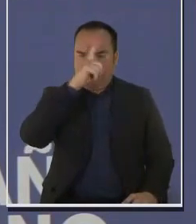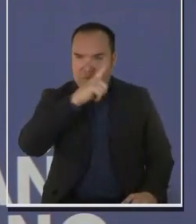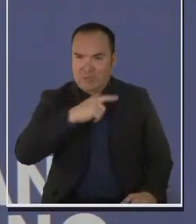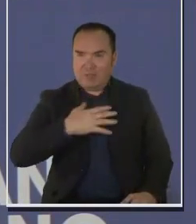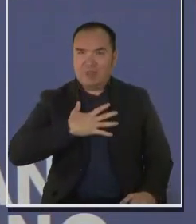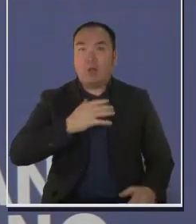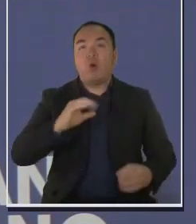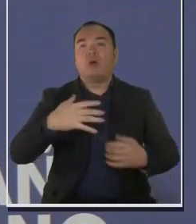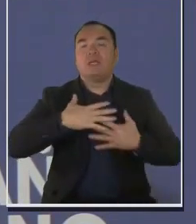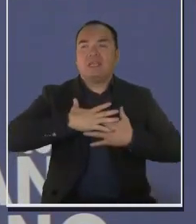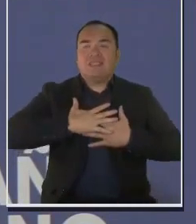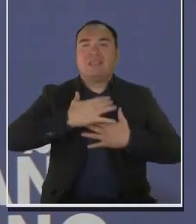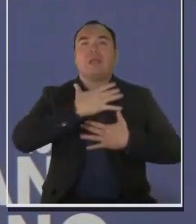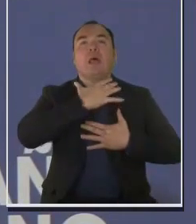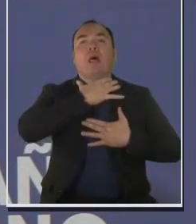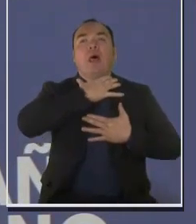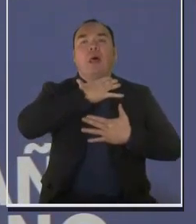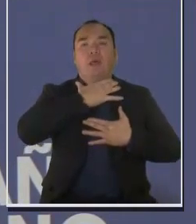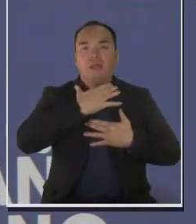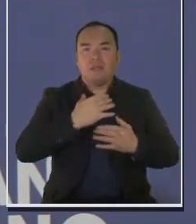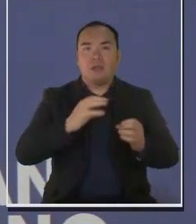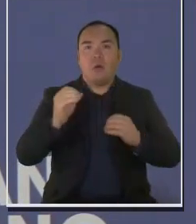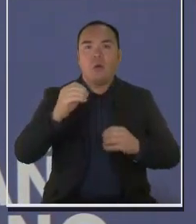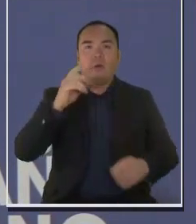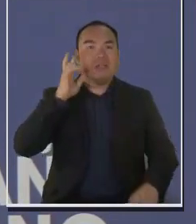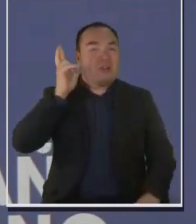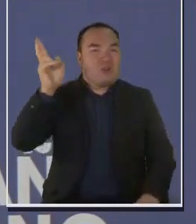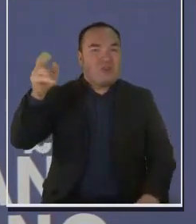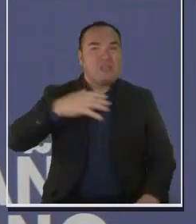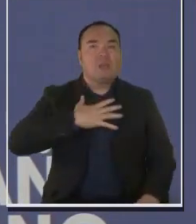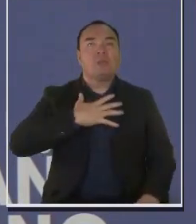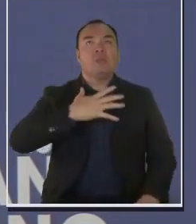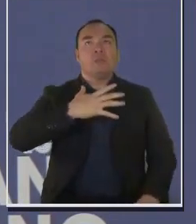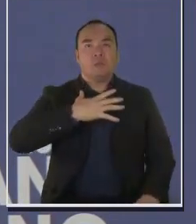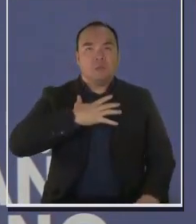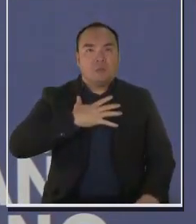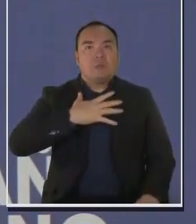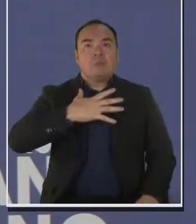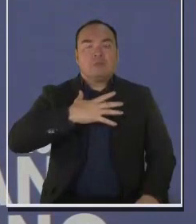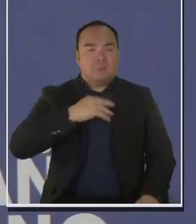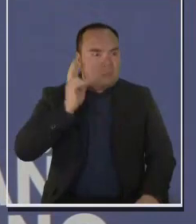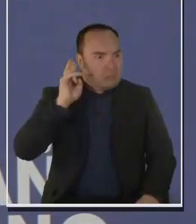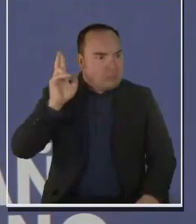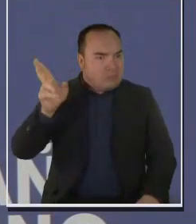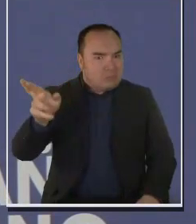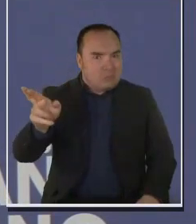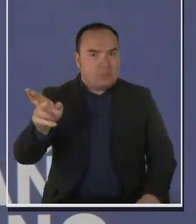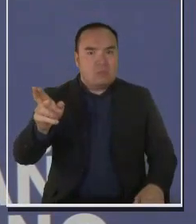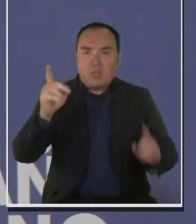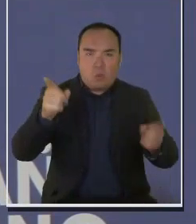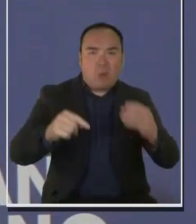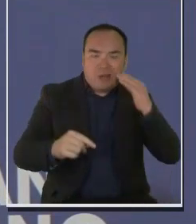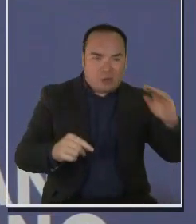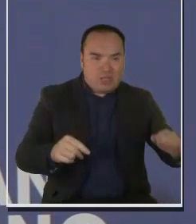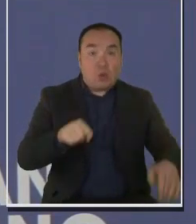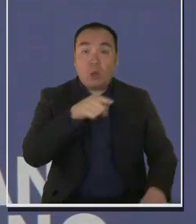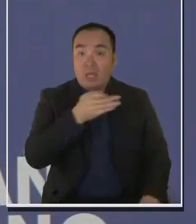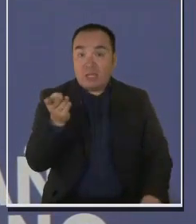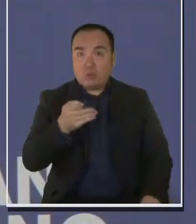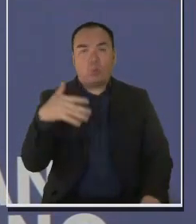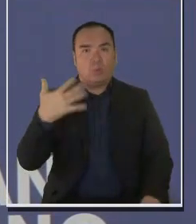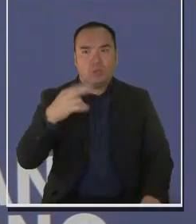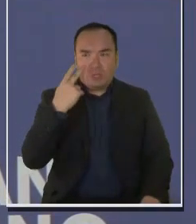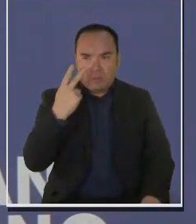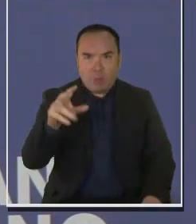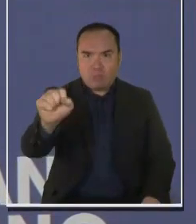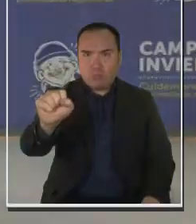sientan ahogados, que tengan también ruidos audibles, sibilancias, silbidos, igual que los pequeños, también son signos de alarma.